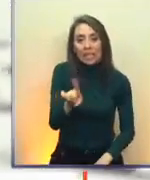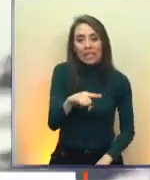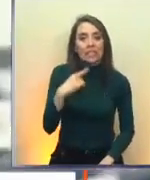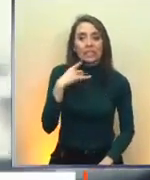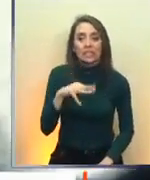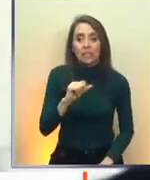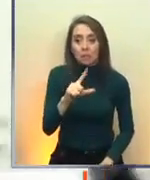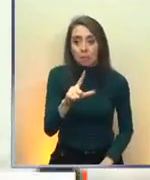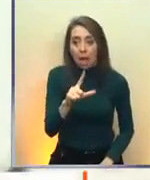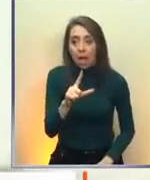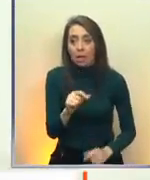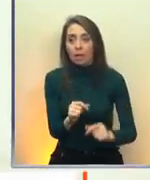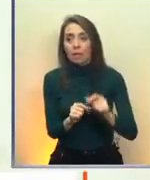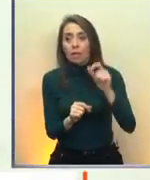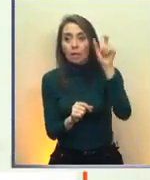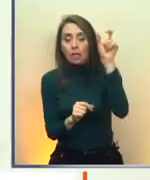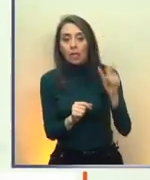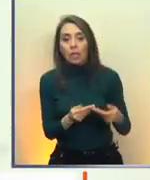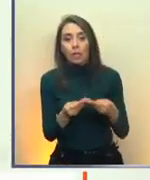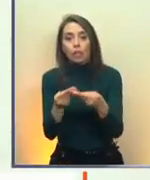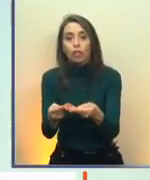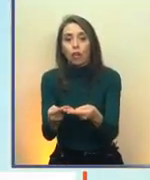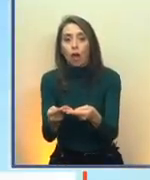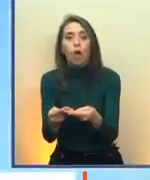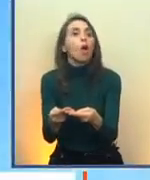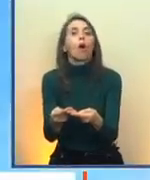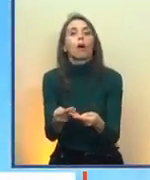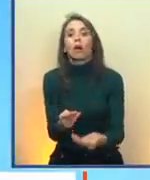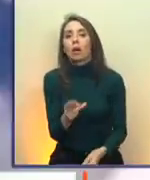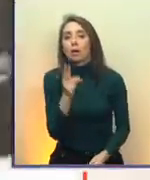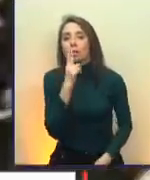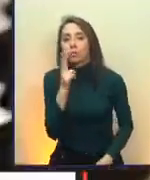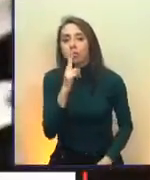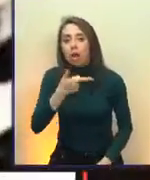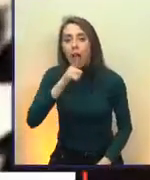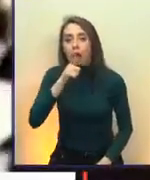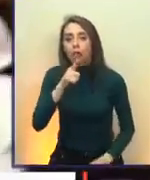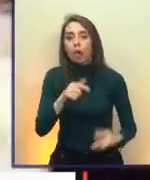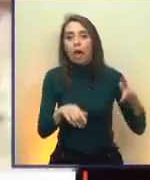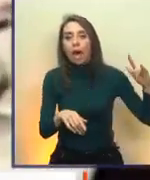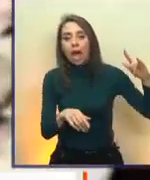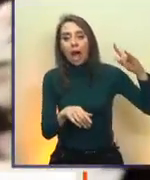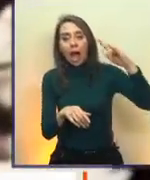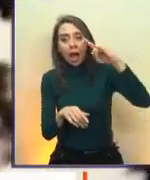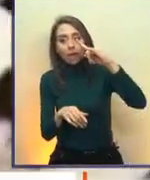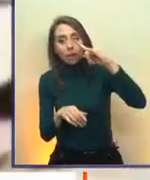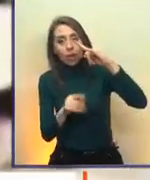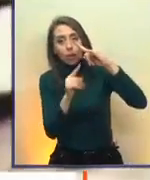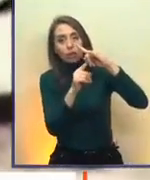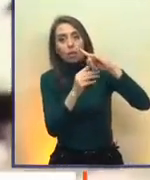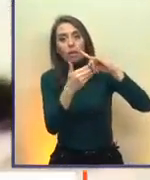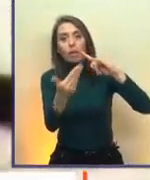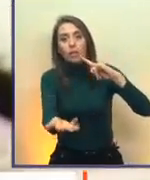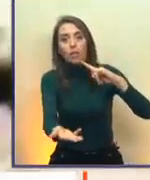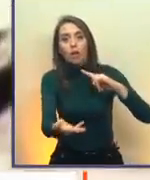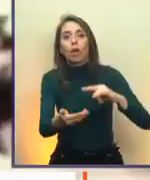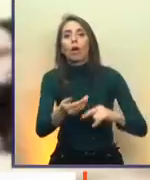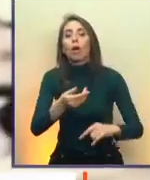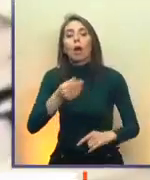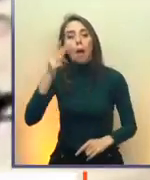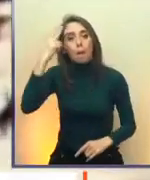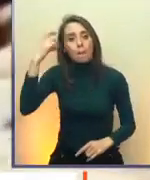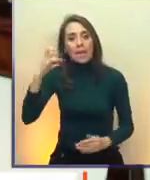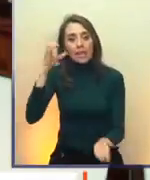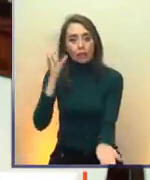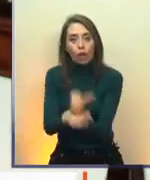llevó el tabaco y el alcohol. En que un avión llevó una variedad hasta tequila mexicano. De